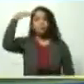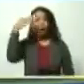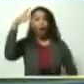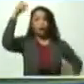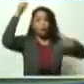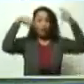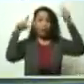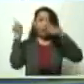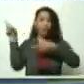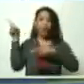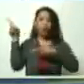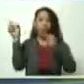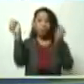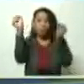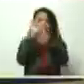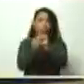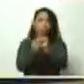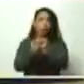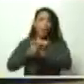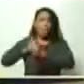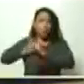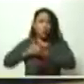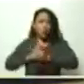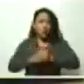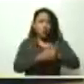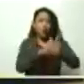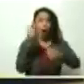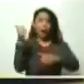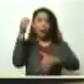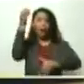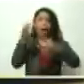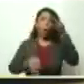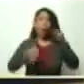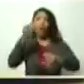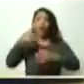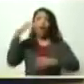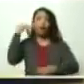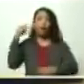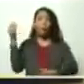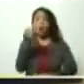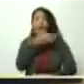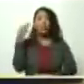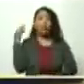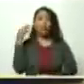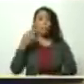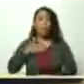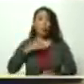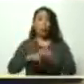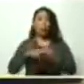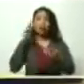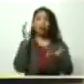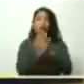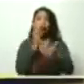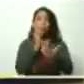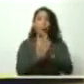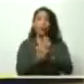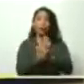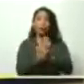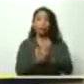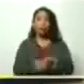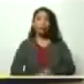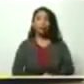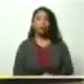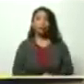cárcel perseguida ella era abogada muy exitosa Cilia siempre litigante